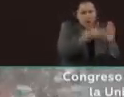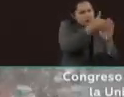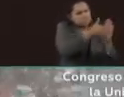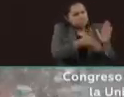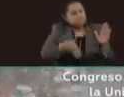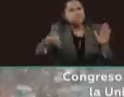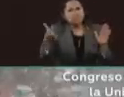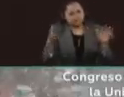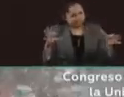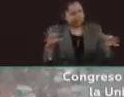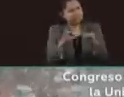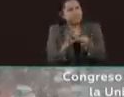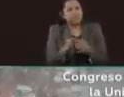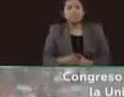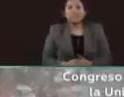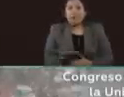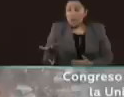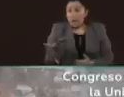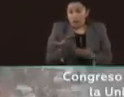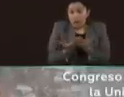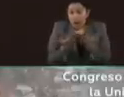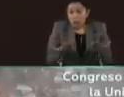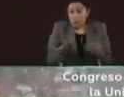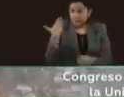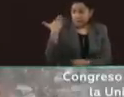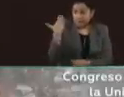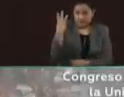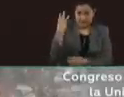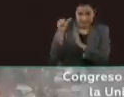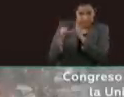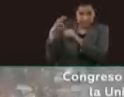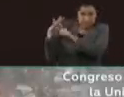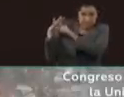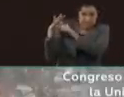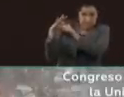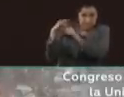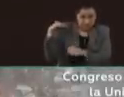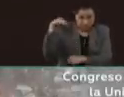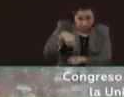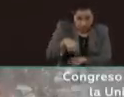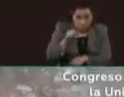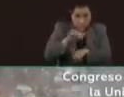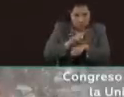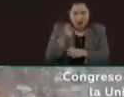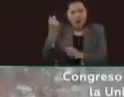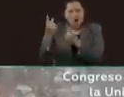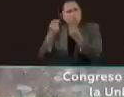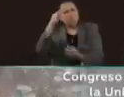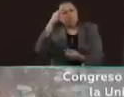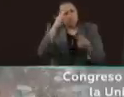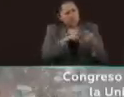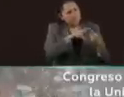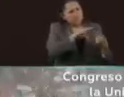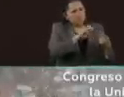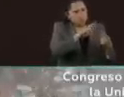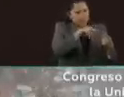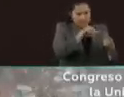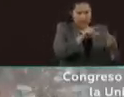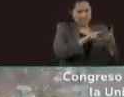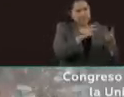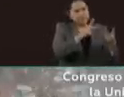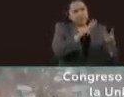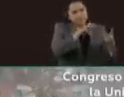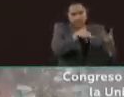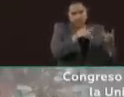las elecciones, algunos todavía se preguntan por qué Morena, el PT y el Partido Verde lograron una victoria tan